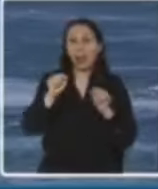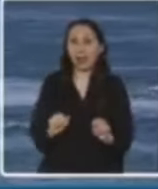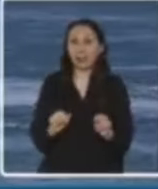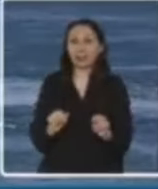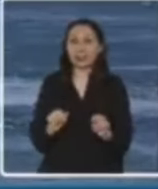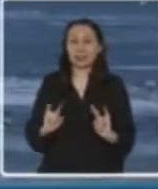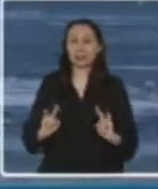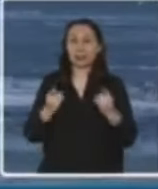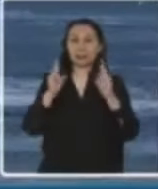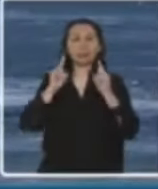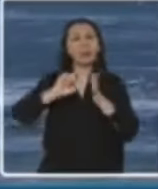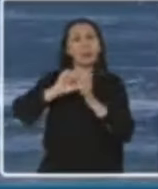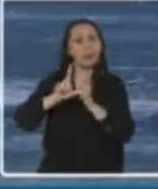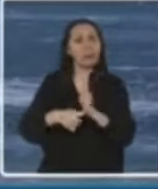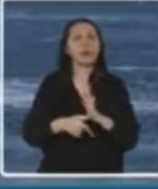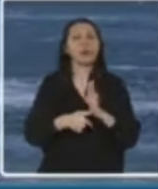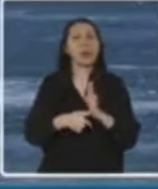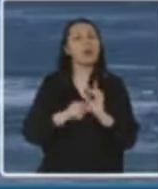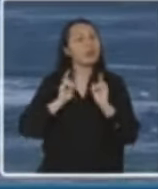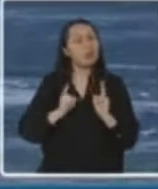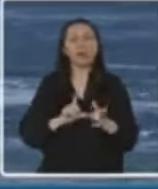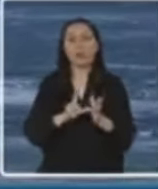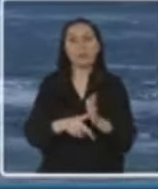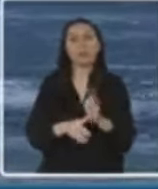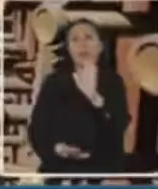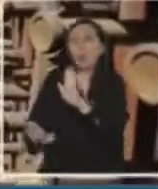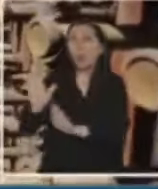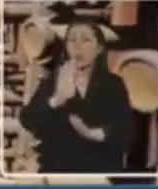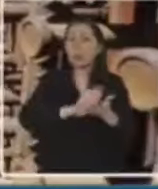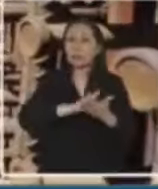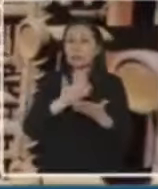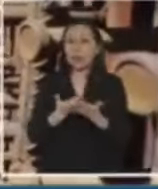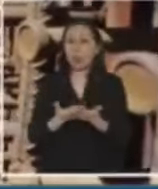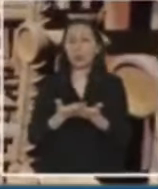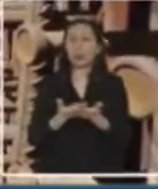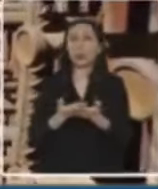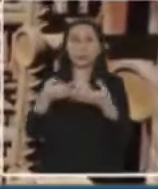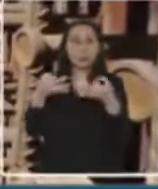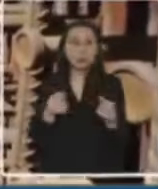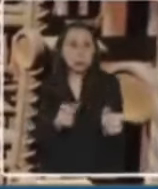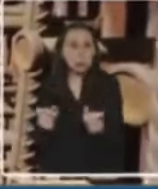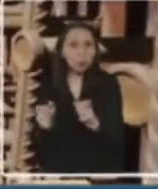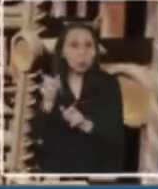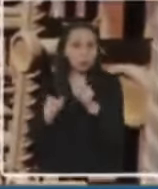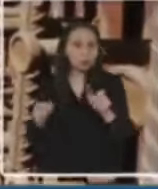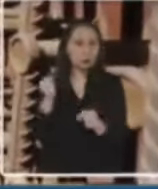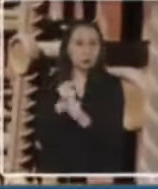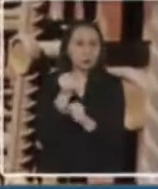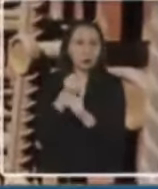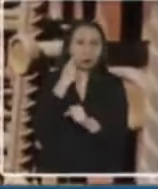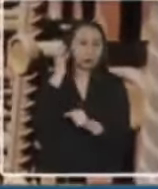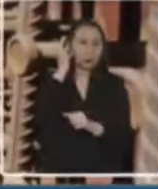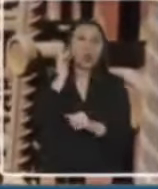de de obras hay que demorarse lo que haya que demorarse para proteger la salud salud y la seguridad de los trabajadores y trabajadoras acá